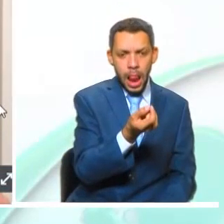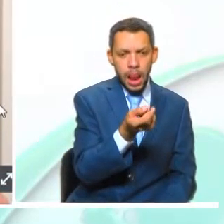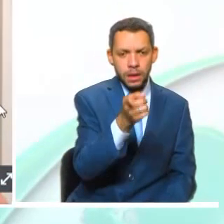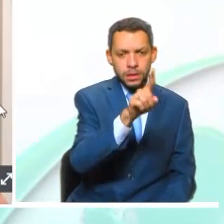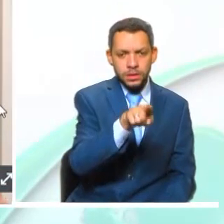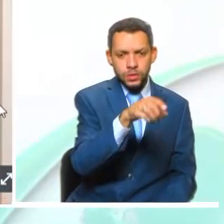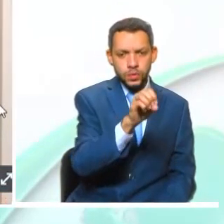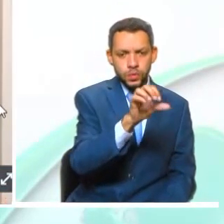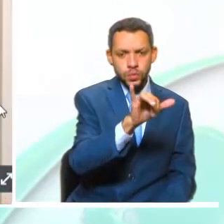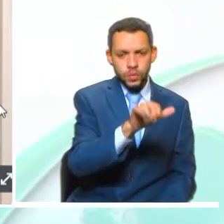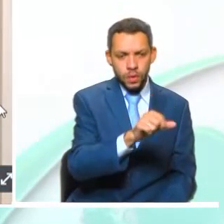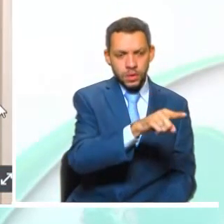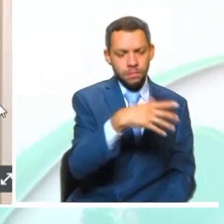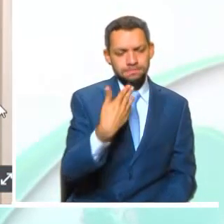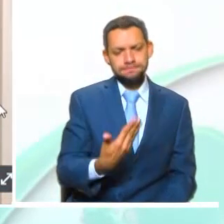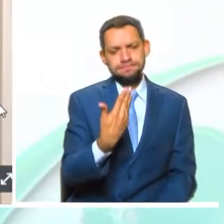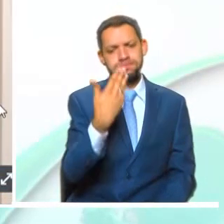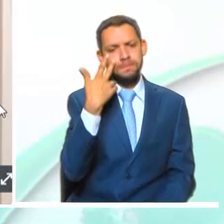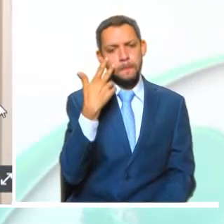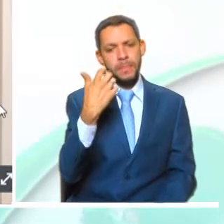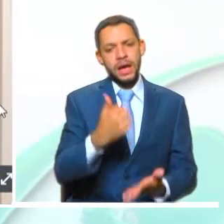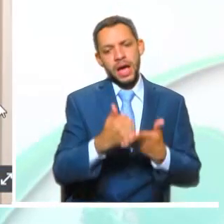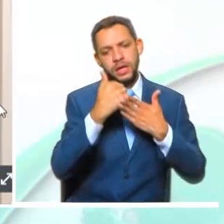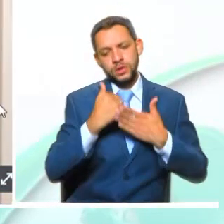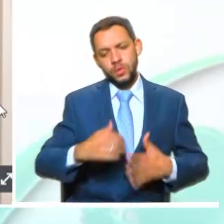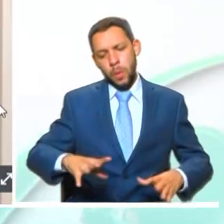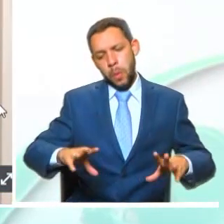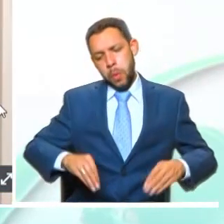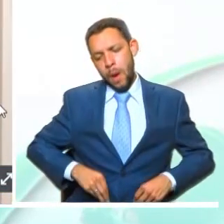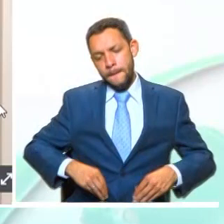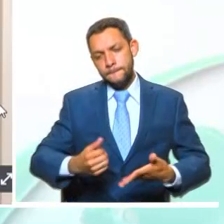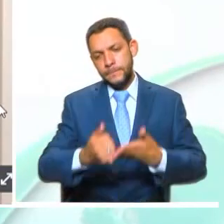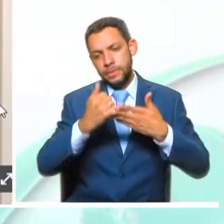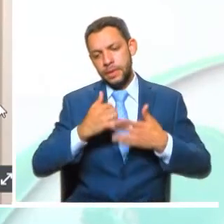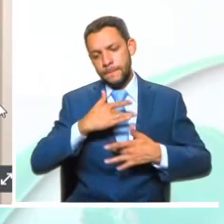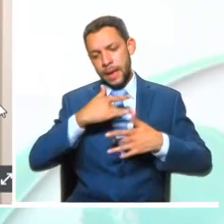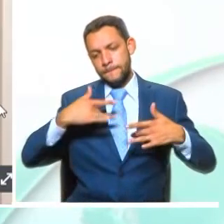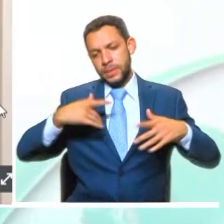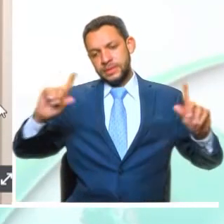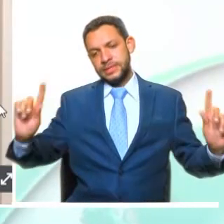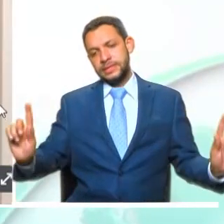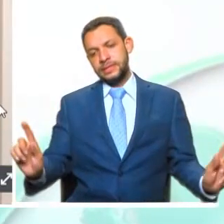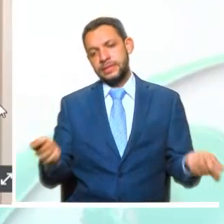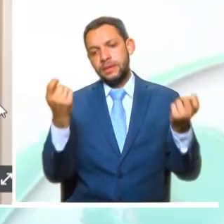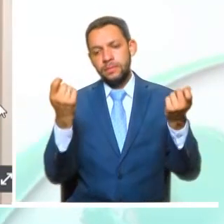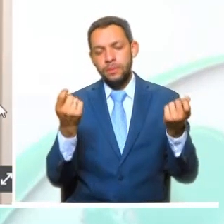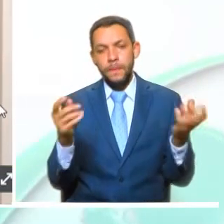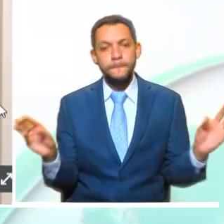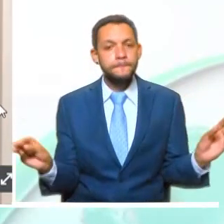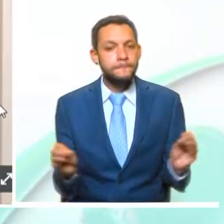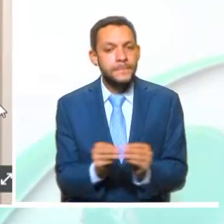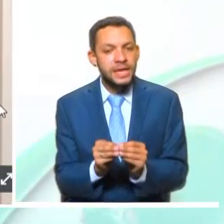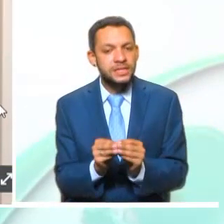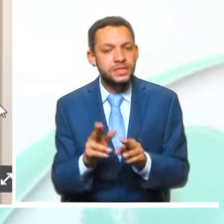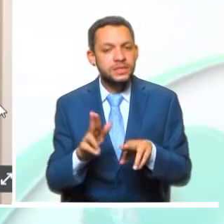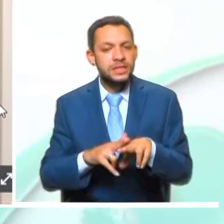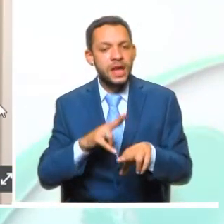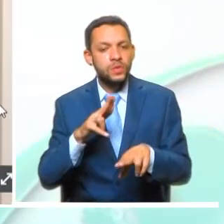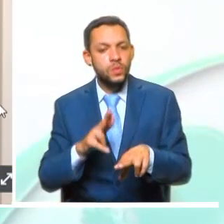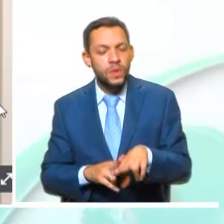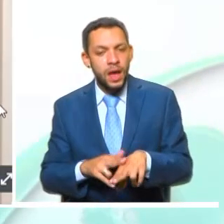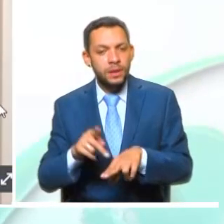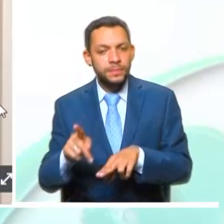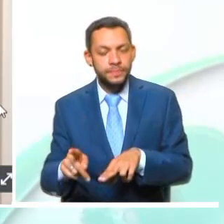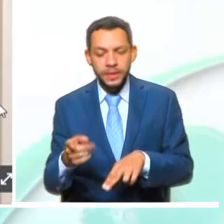hemos recomendado esto les mejora la menopausia los calores de la menopausia hay otra fórmula natural y es secar las